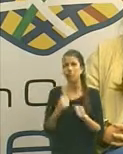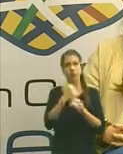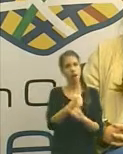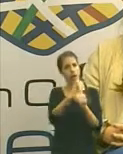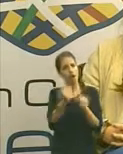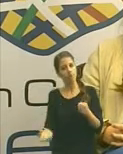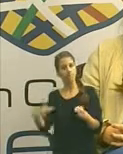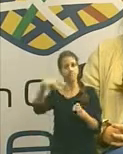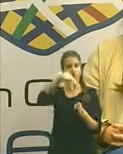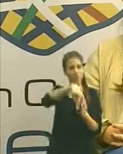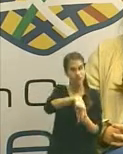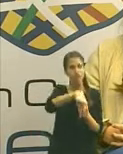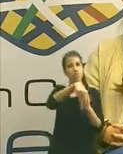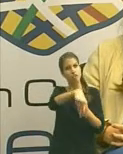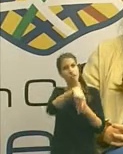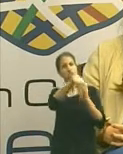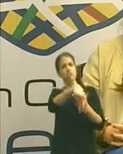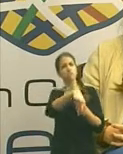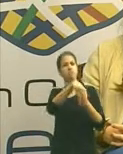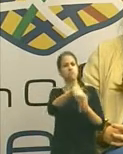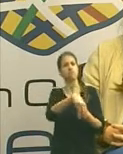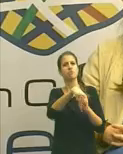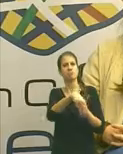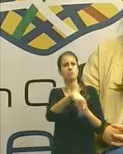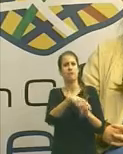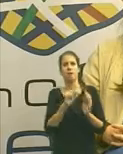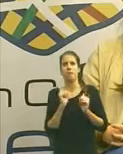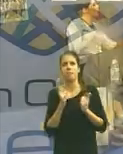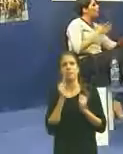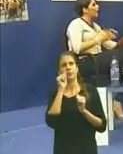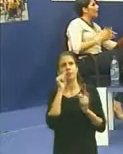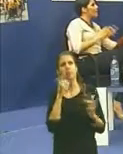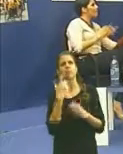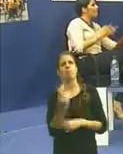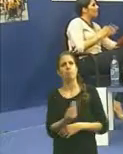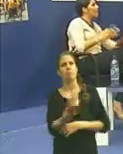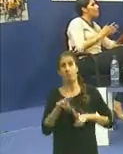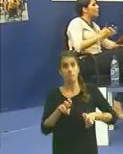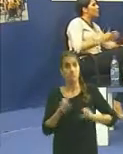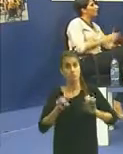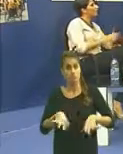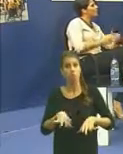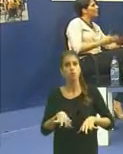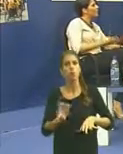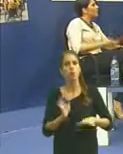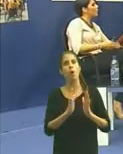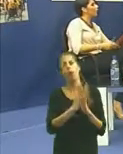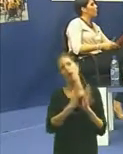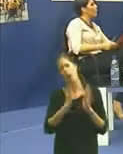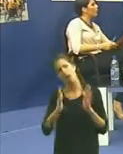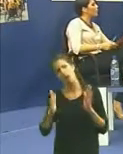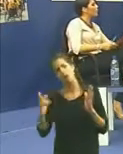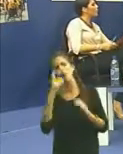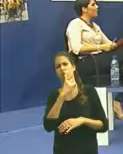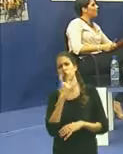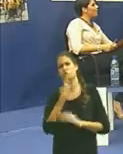subir a los caballos y a estar ahí arriba, ¿comienzan realmente a notar mejoras desde el principio, un periodo quizá un poquito más